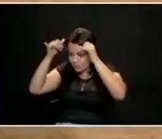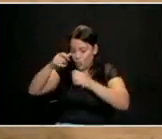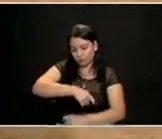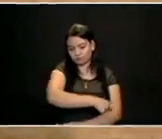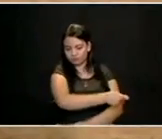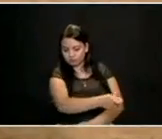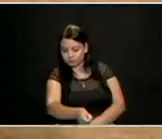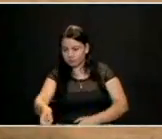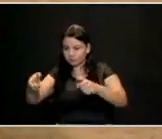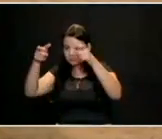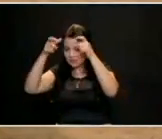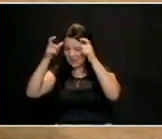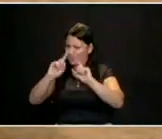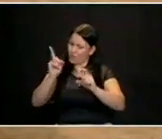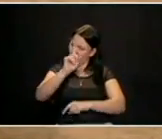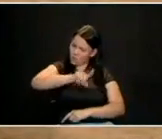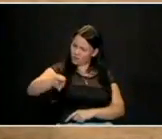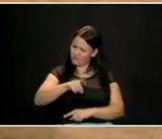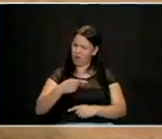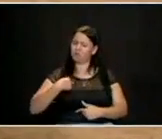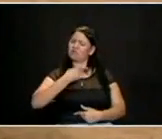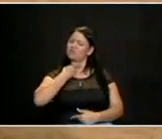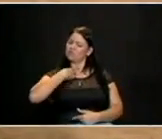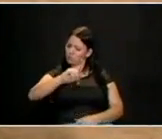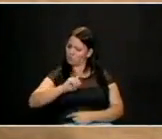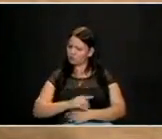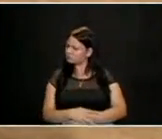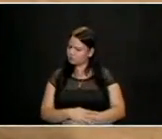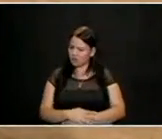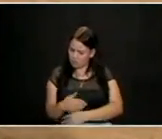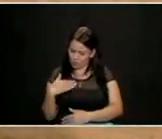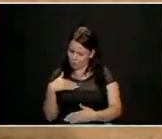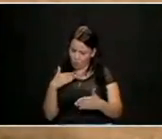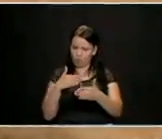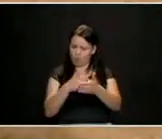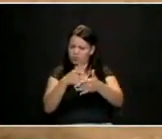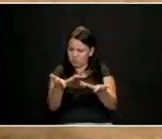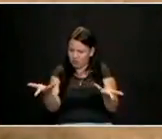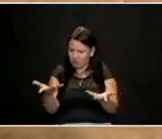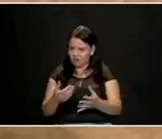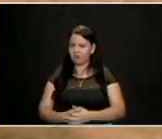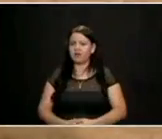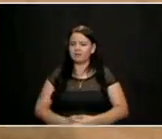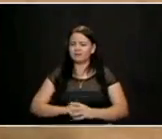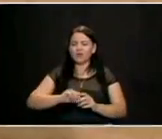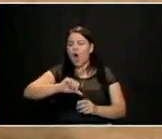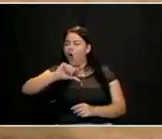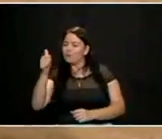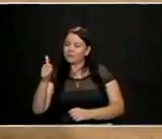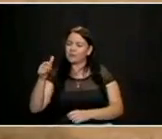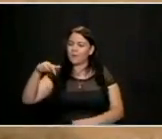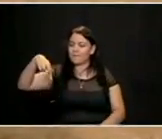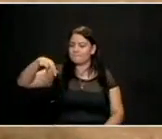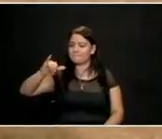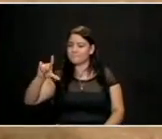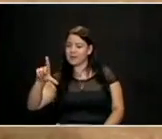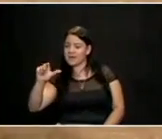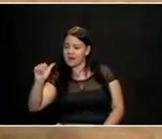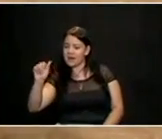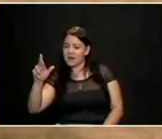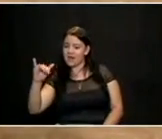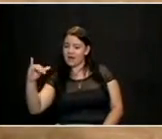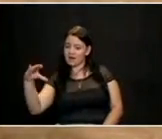opuse cuando las intentaron traer de nuevo. Ahí hago también un reconocimiento al Pilarico, lo que nosotros tenemos en Medellín es